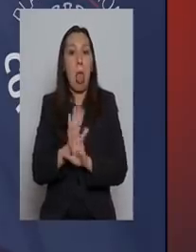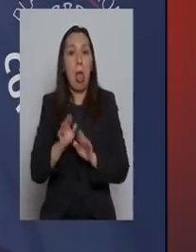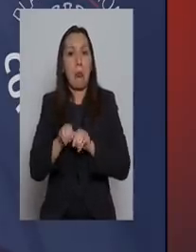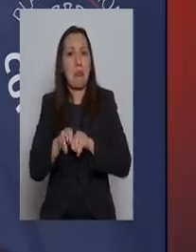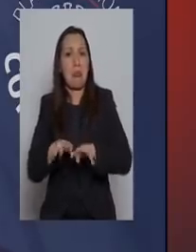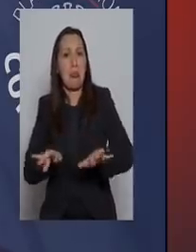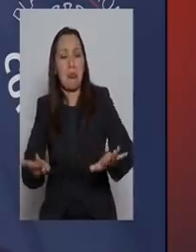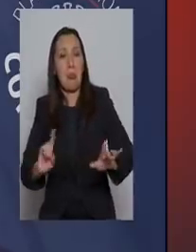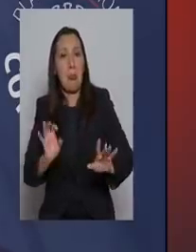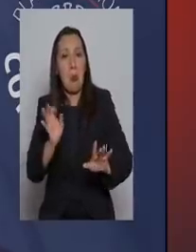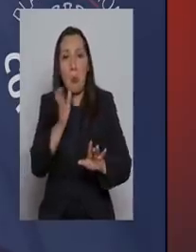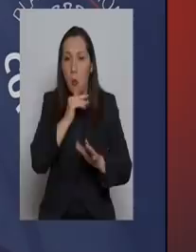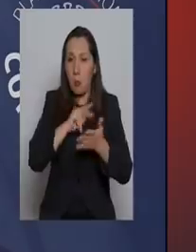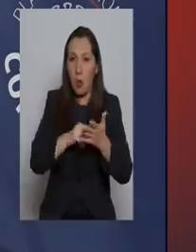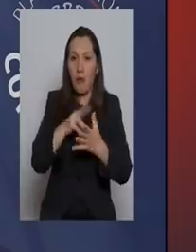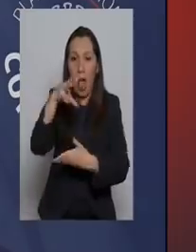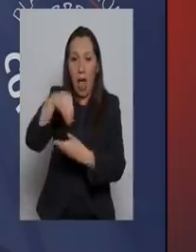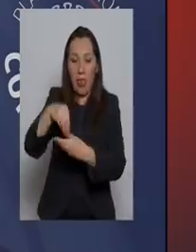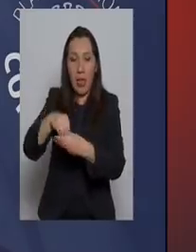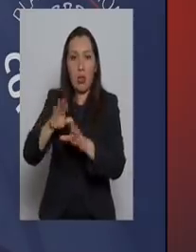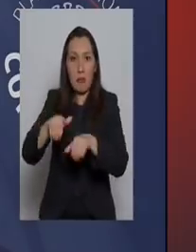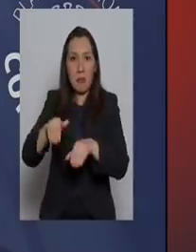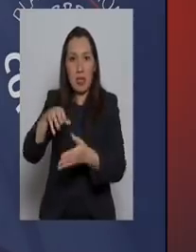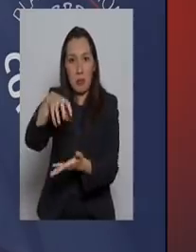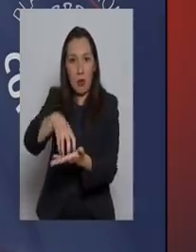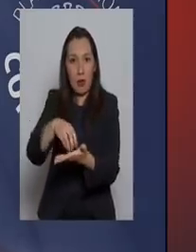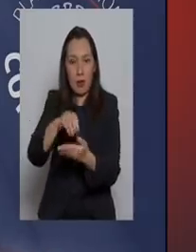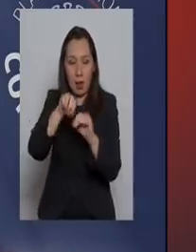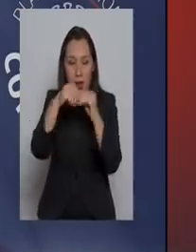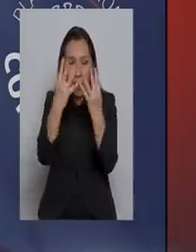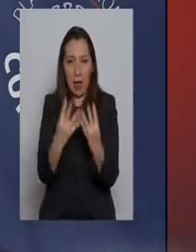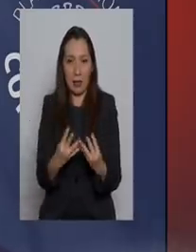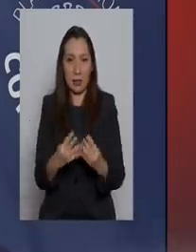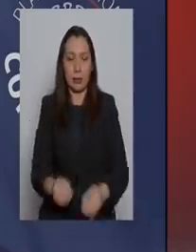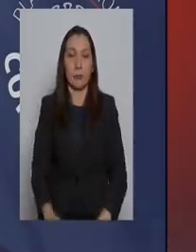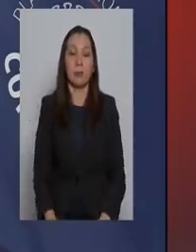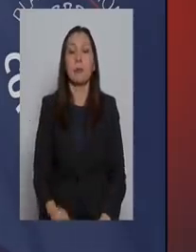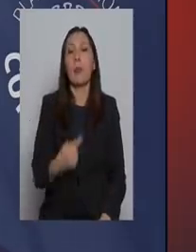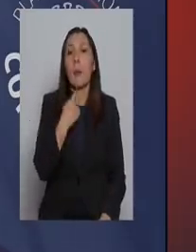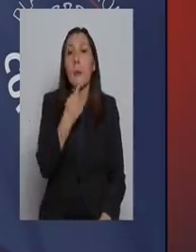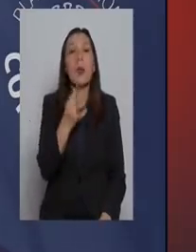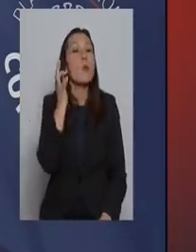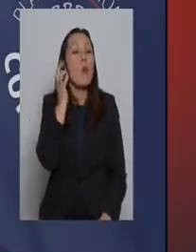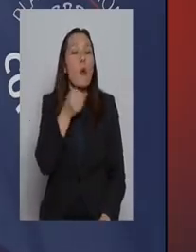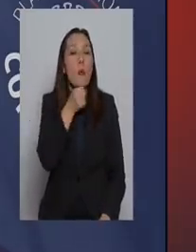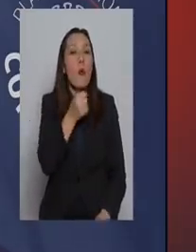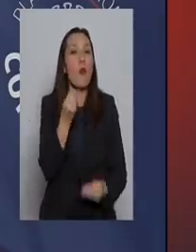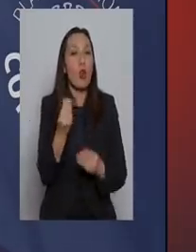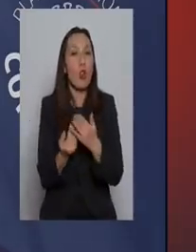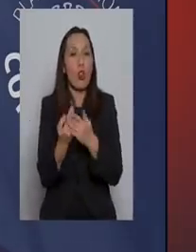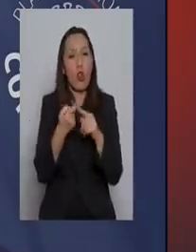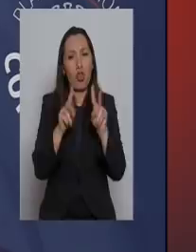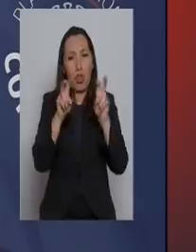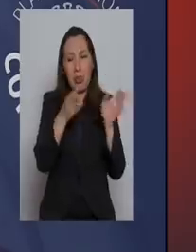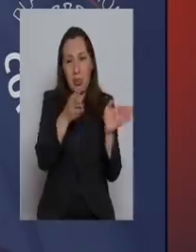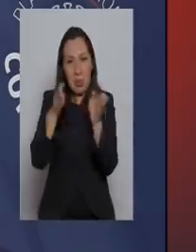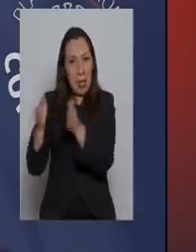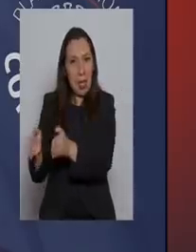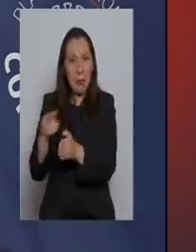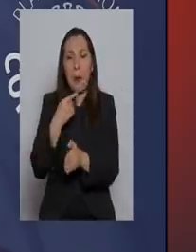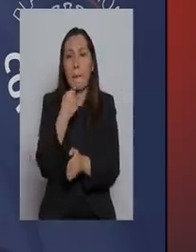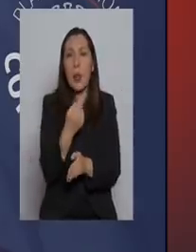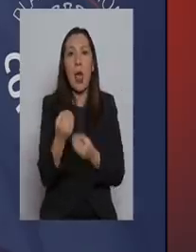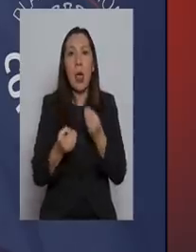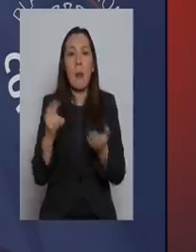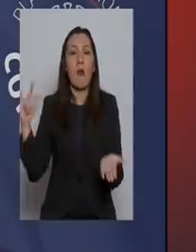brote de carácter epidémico dentro de esas cárceles. Ministro, buenos días. A llevarlo a otro tema, lo que ocurre con